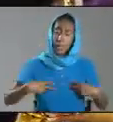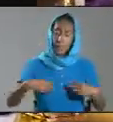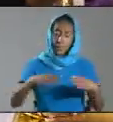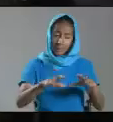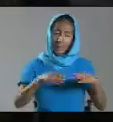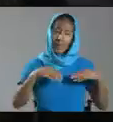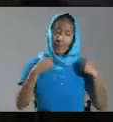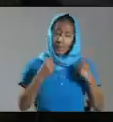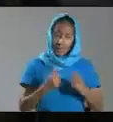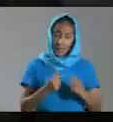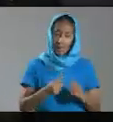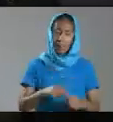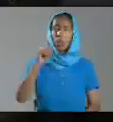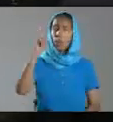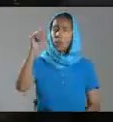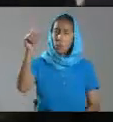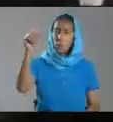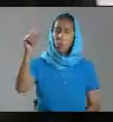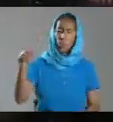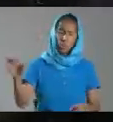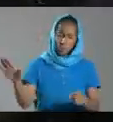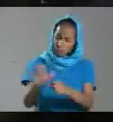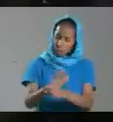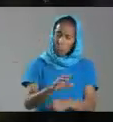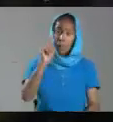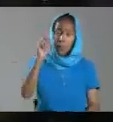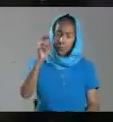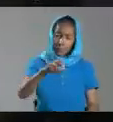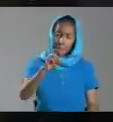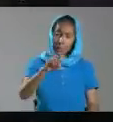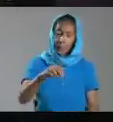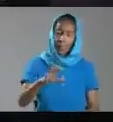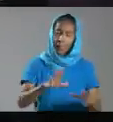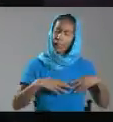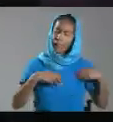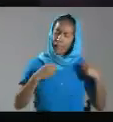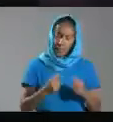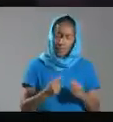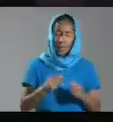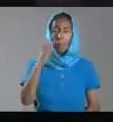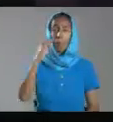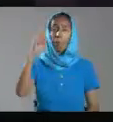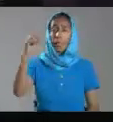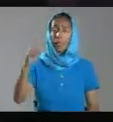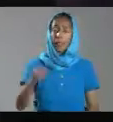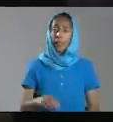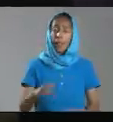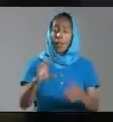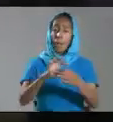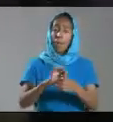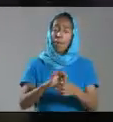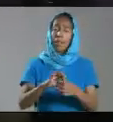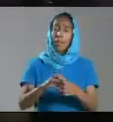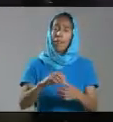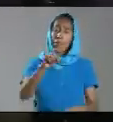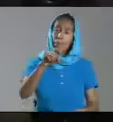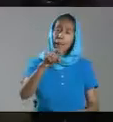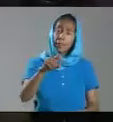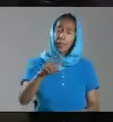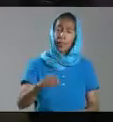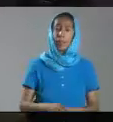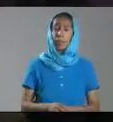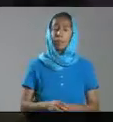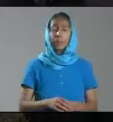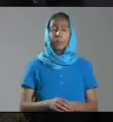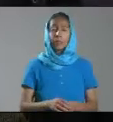Padre, tú suple esas necesidades de sanidad, Padre, de escasez, de todo, Señor,